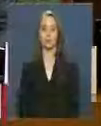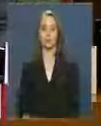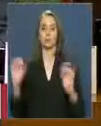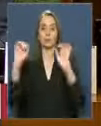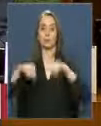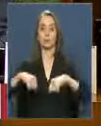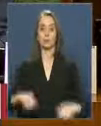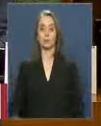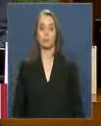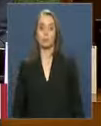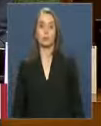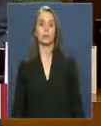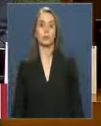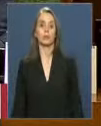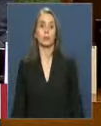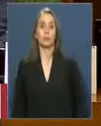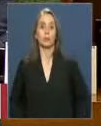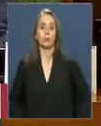Aprobado.